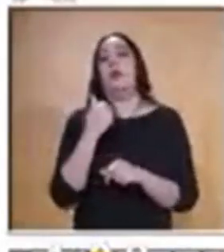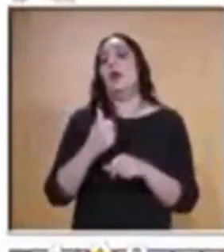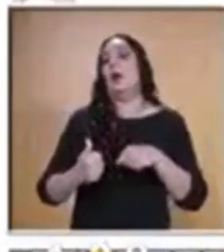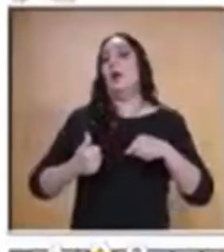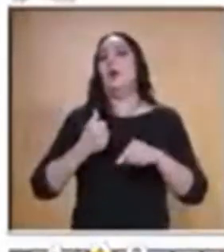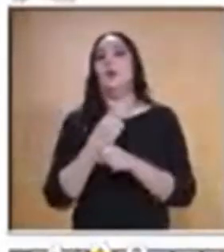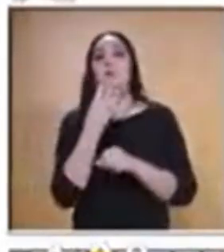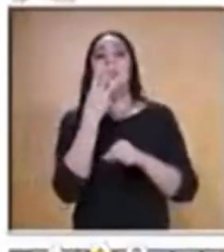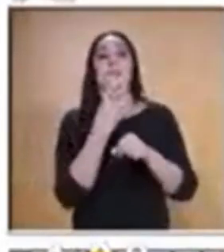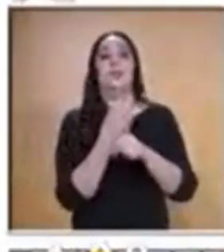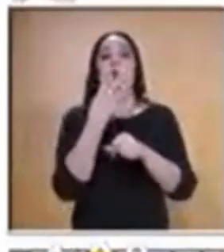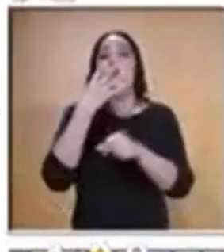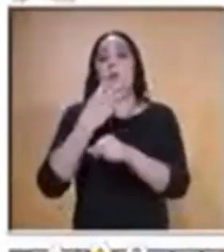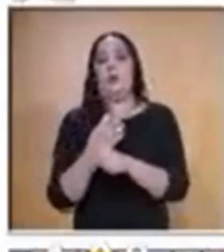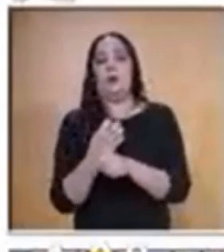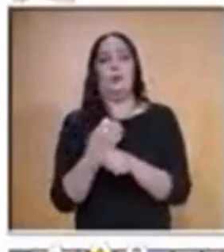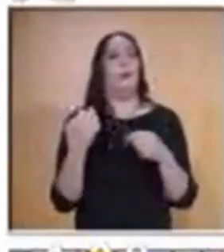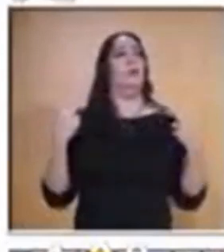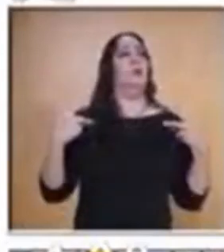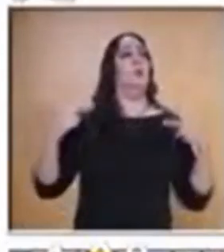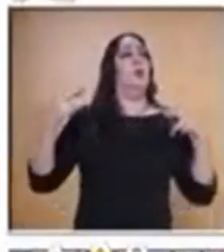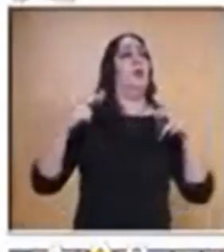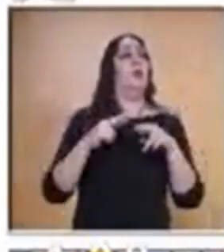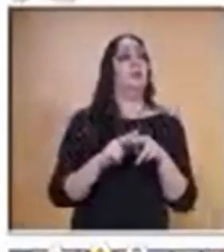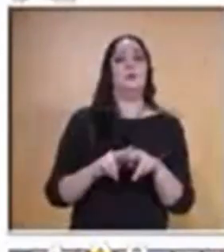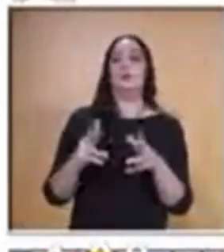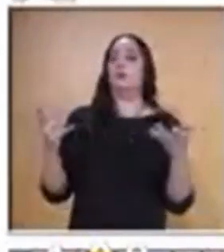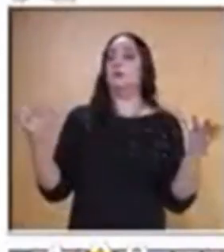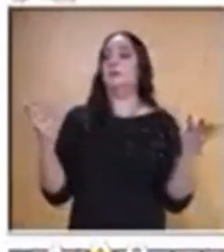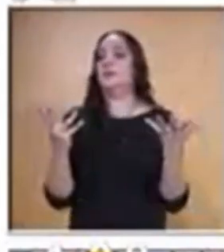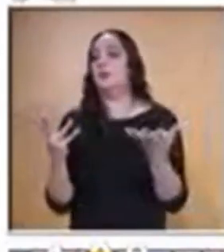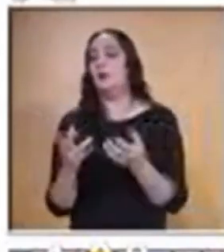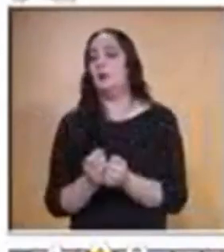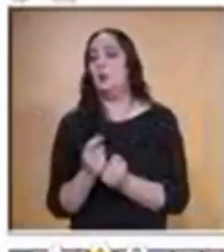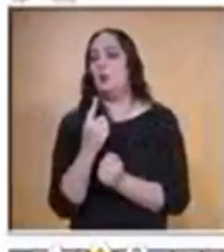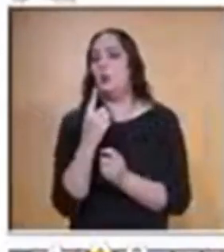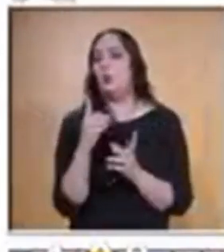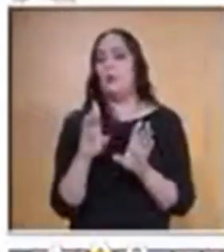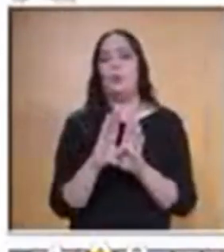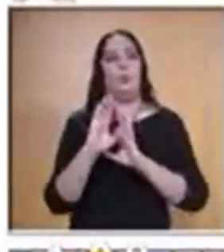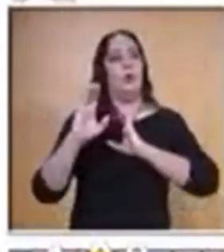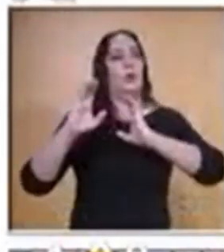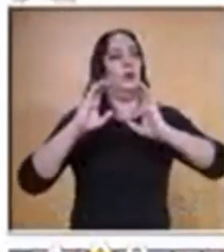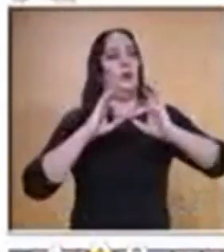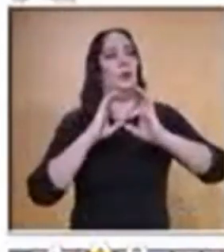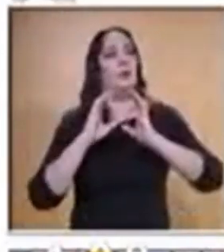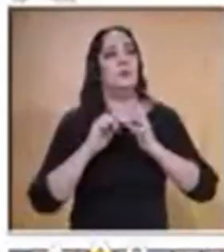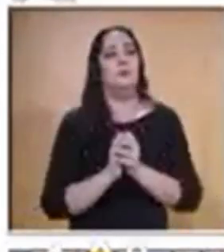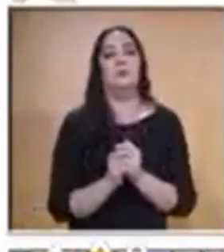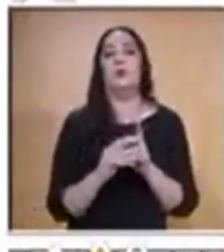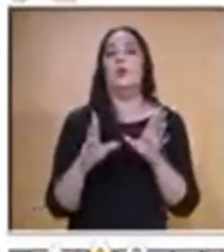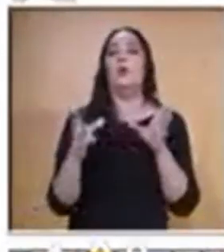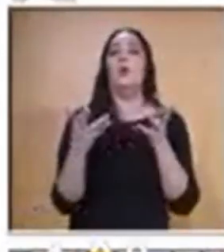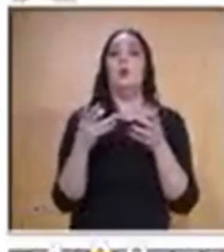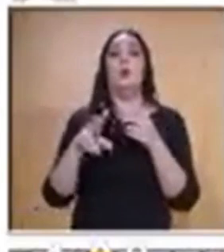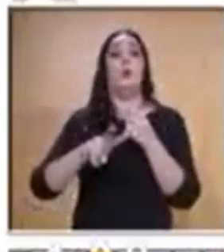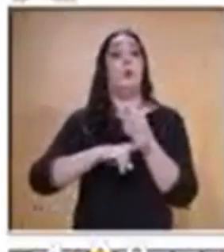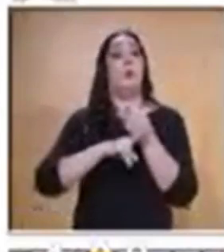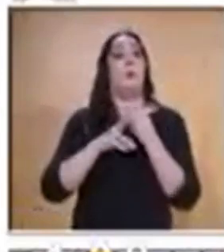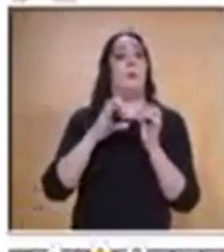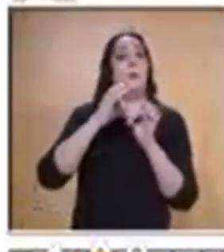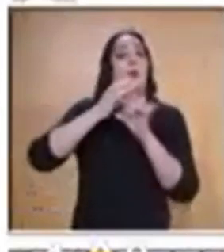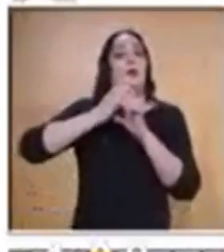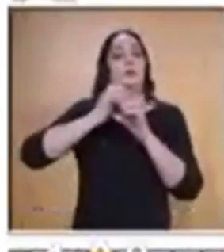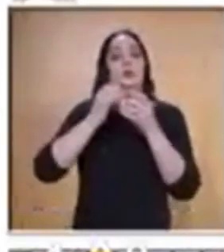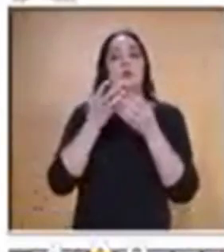ahora aparece en pantalla. Los maestros realizaron una forma de comunicarse a través de 2 vasos y con